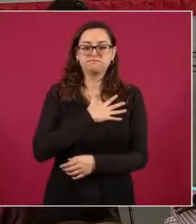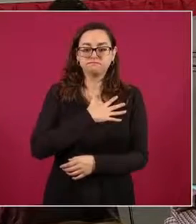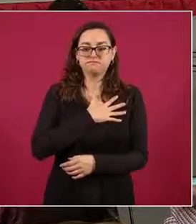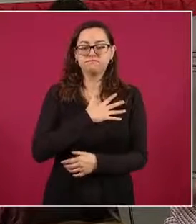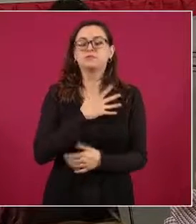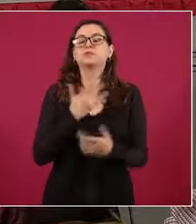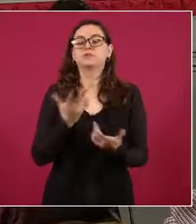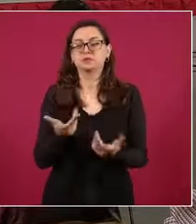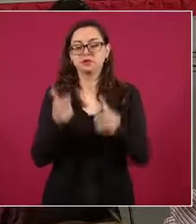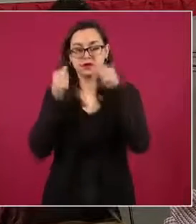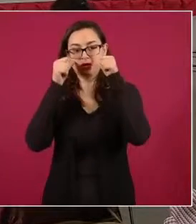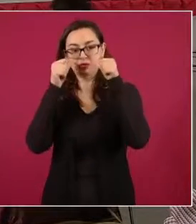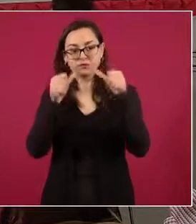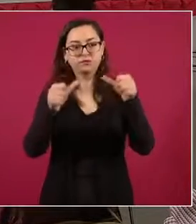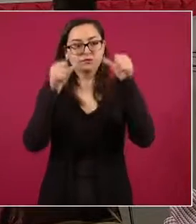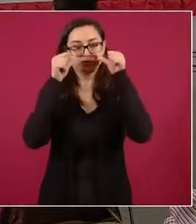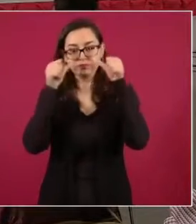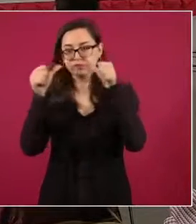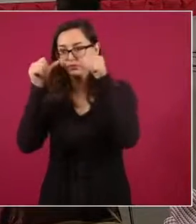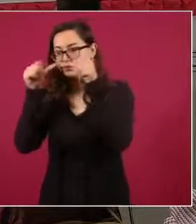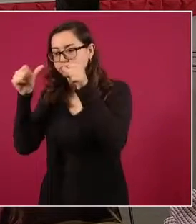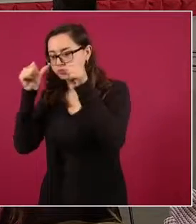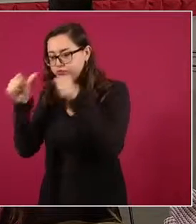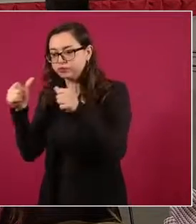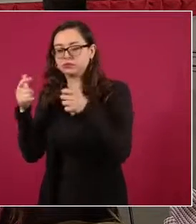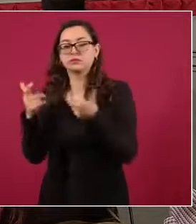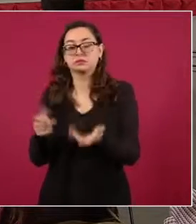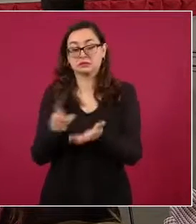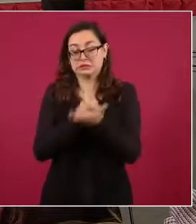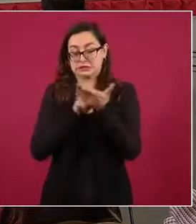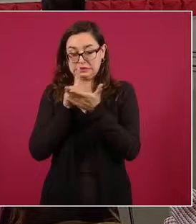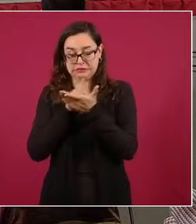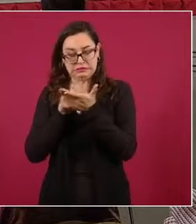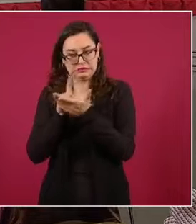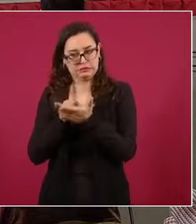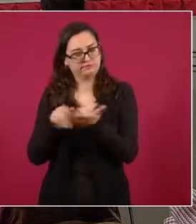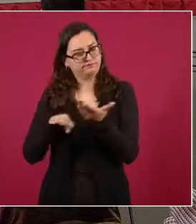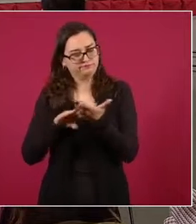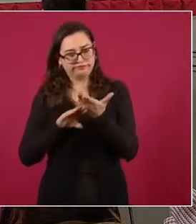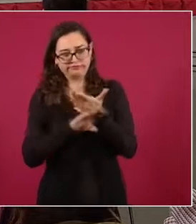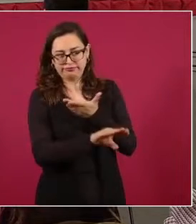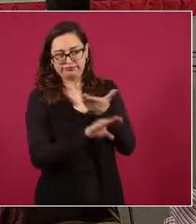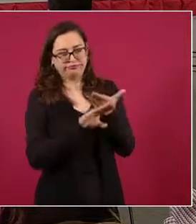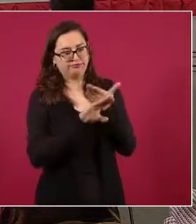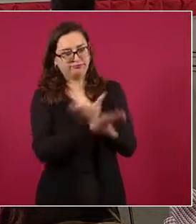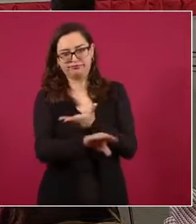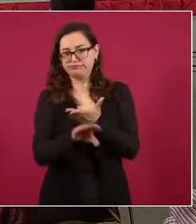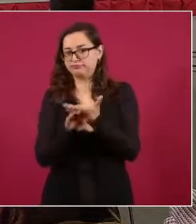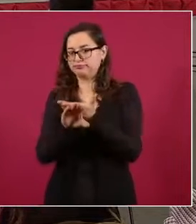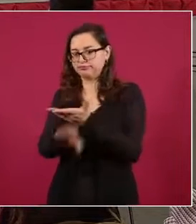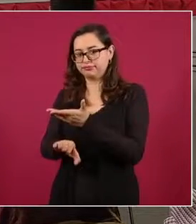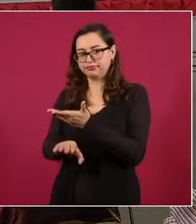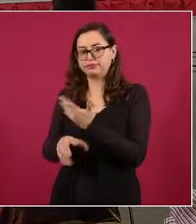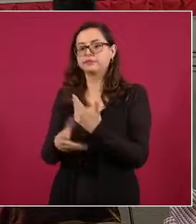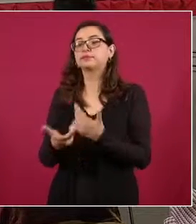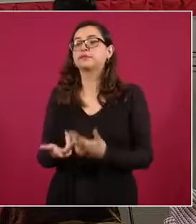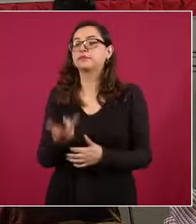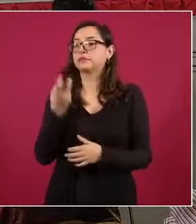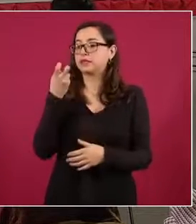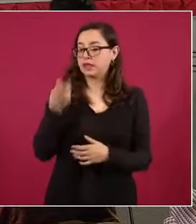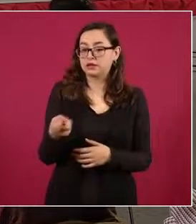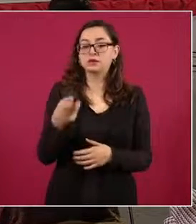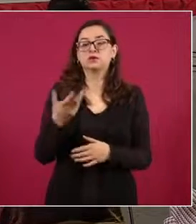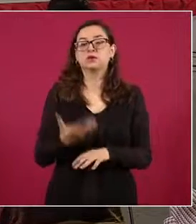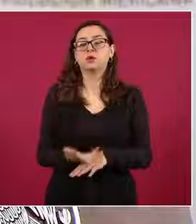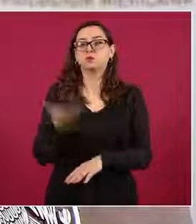de la demanda de drogas. Esto fue un cambio muy radical también de la política que fue establecido por el